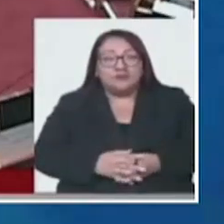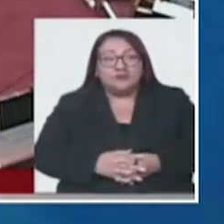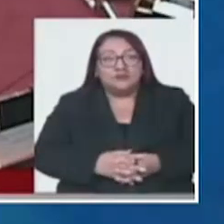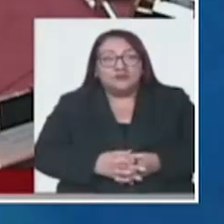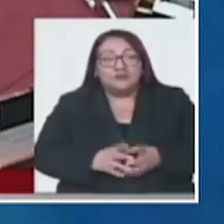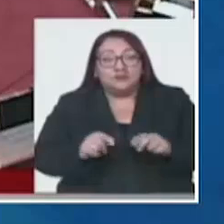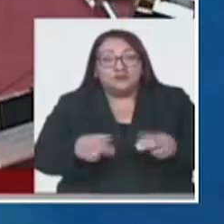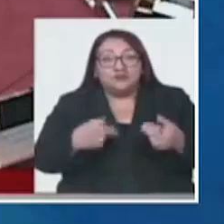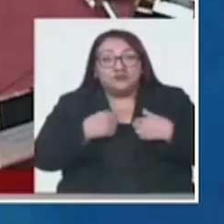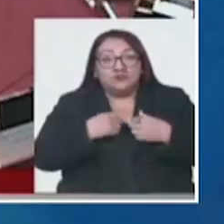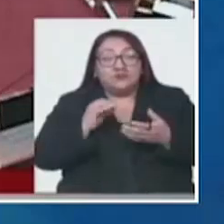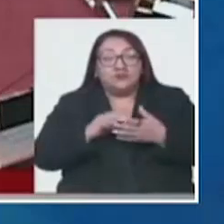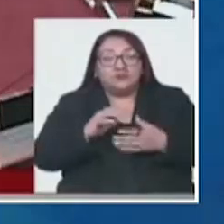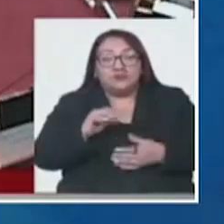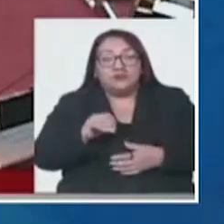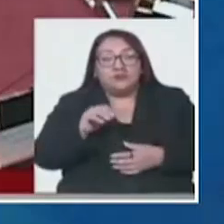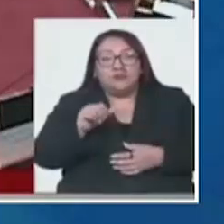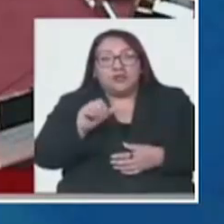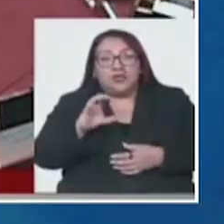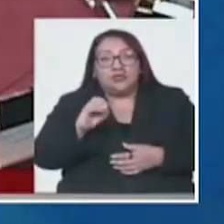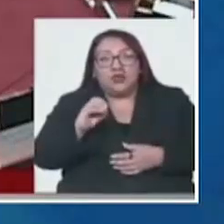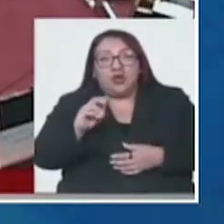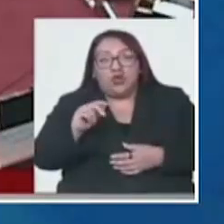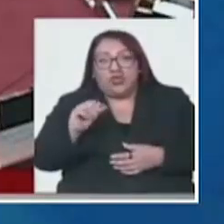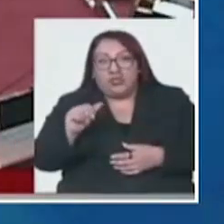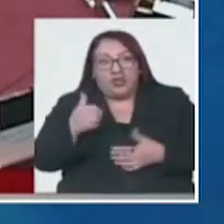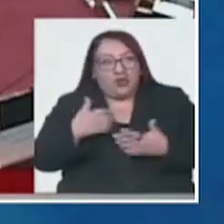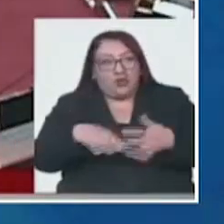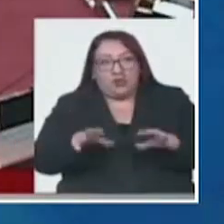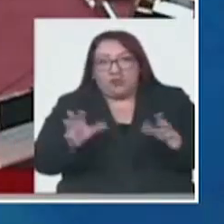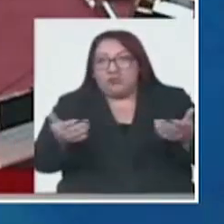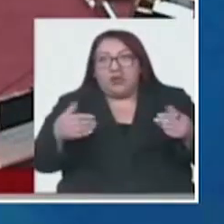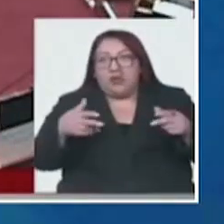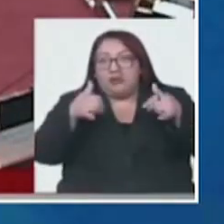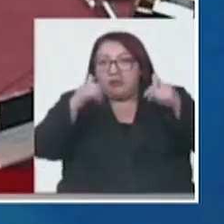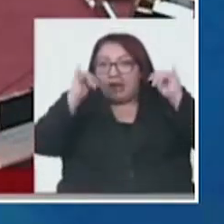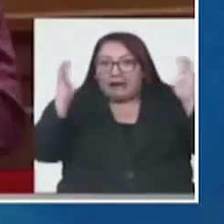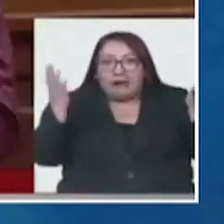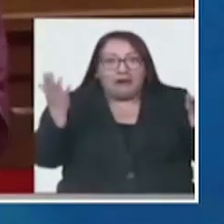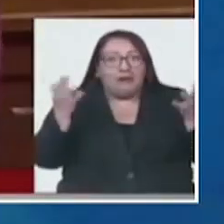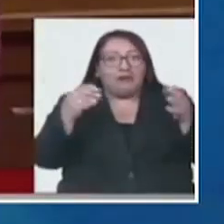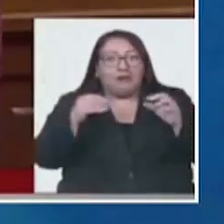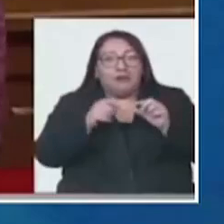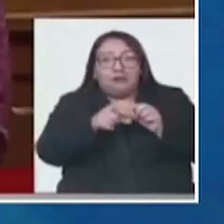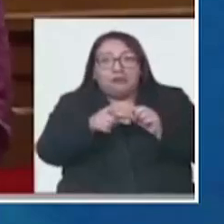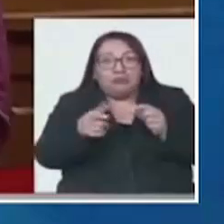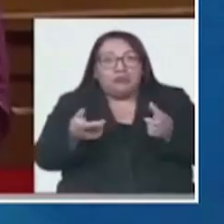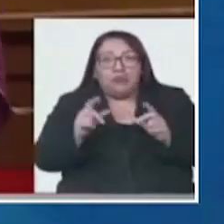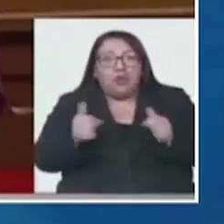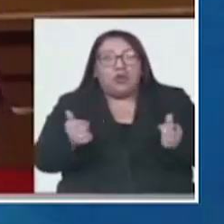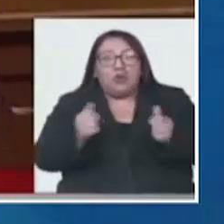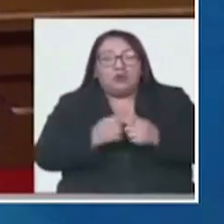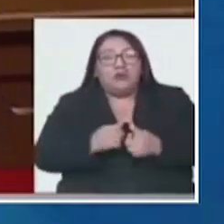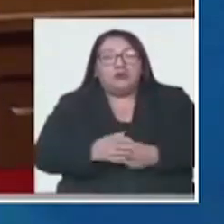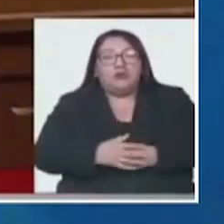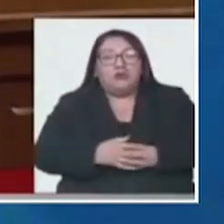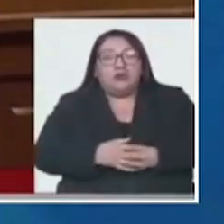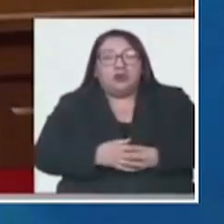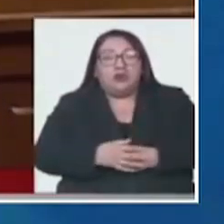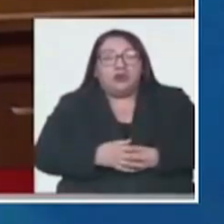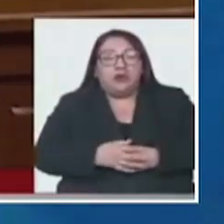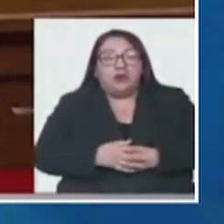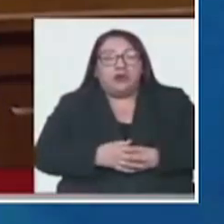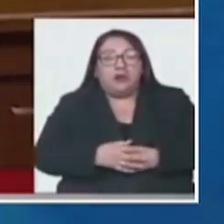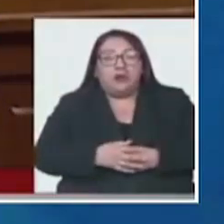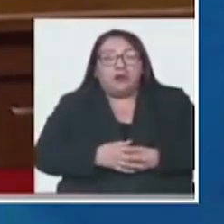caviar a todo aquel que según ellos no maman de la teta del Estado pero que más caviar que aquellos